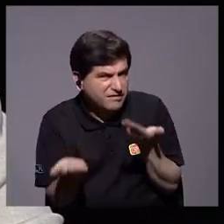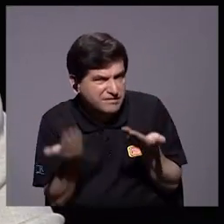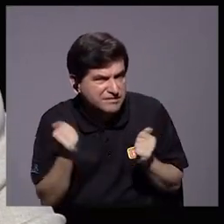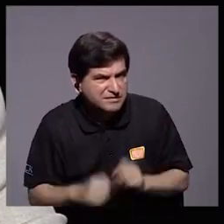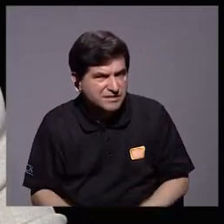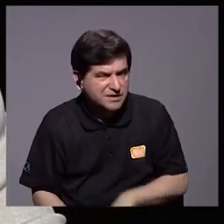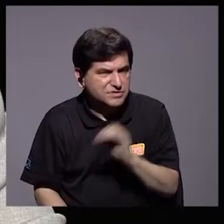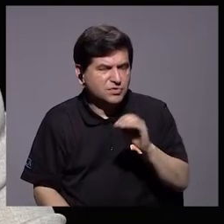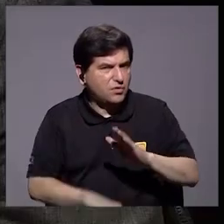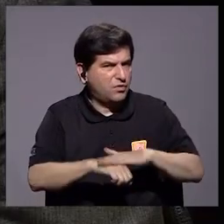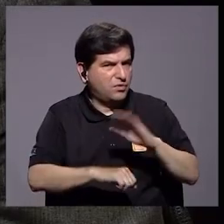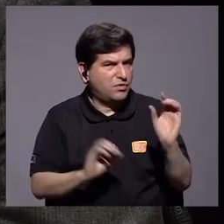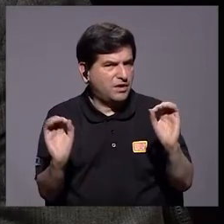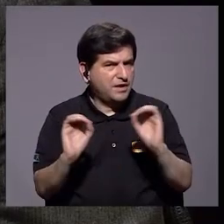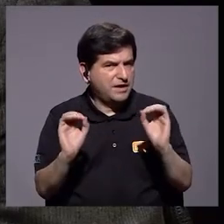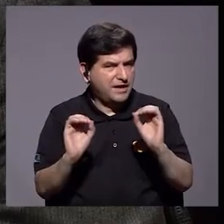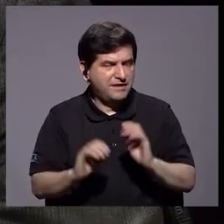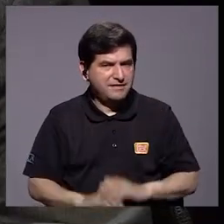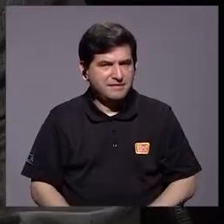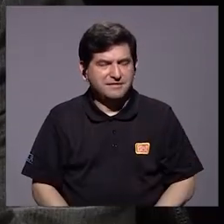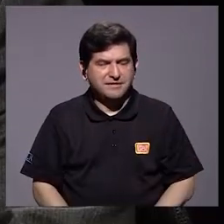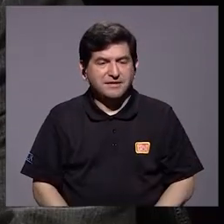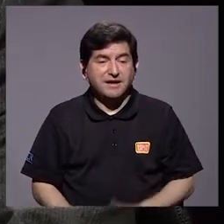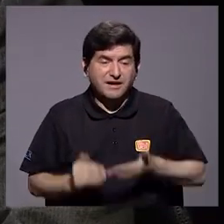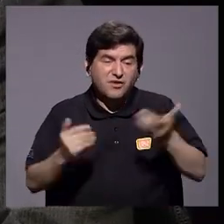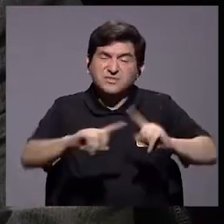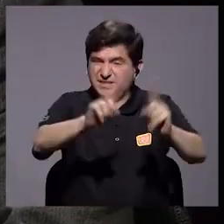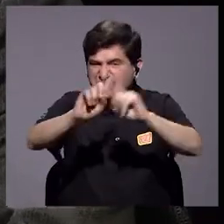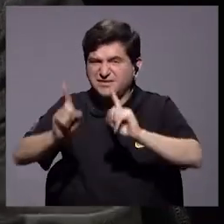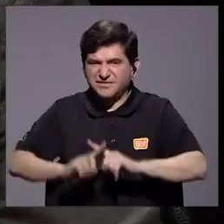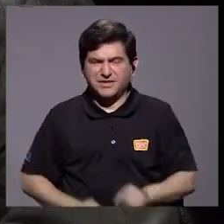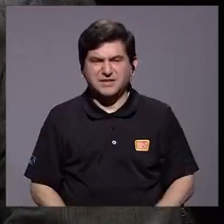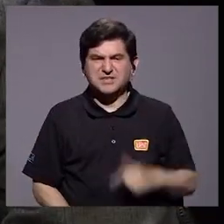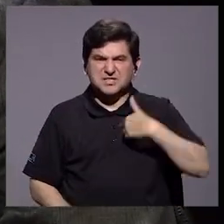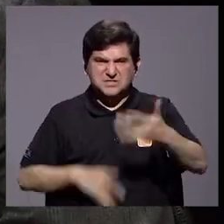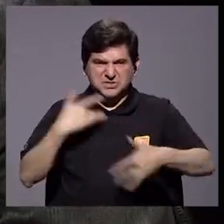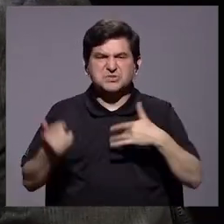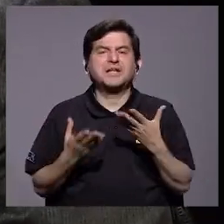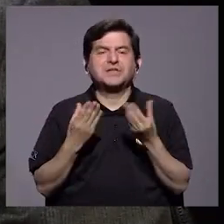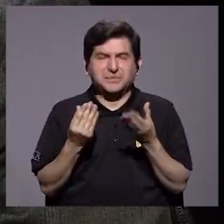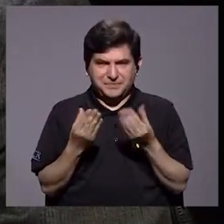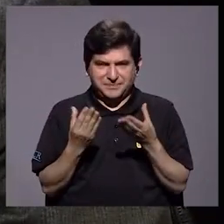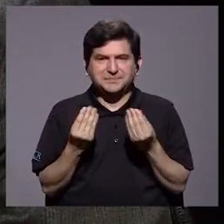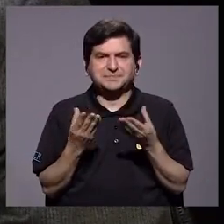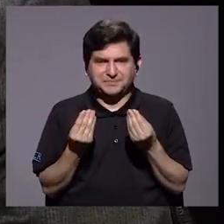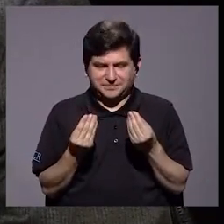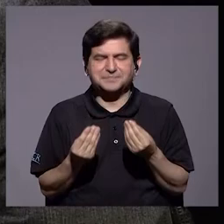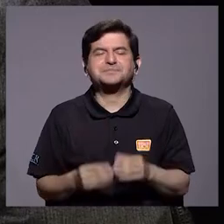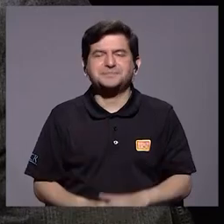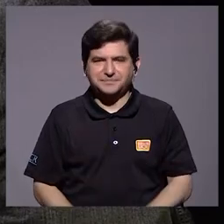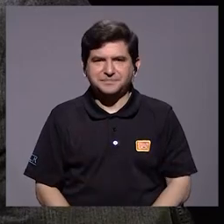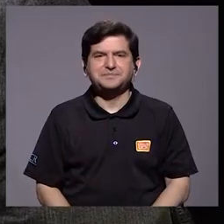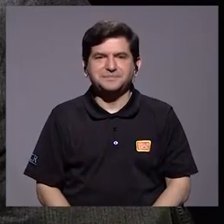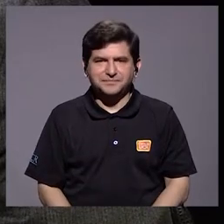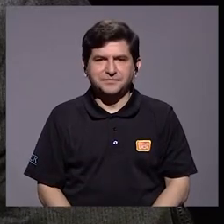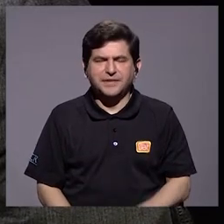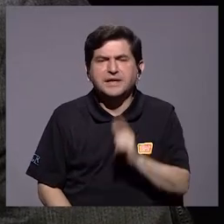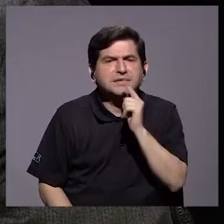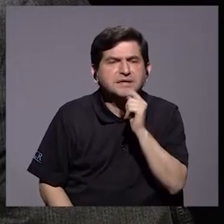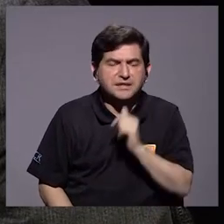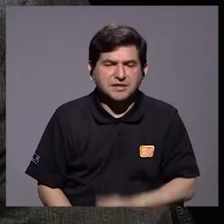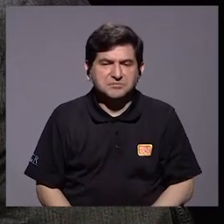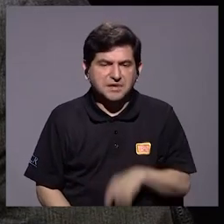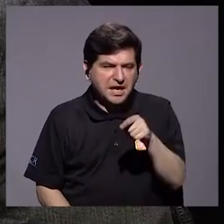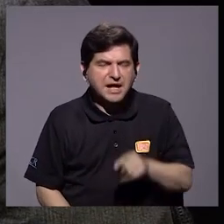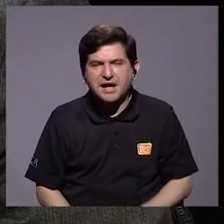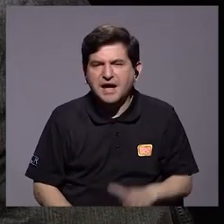no se los permiten hay muchas cosas por un lado yo siento que hay miedo me parece que hay miedo de hacer de